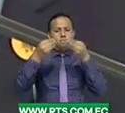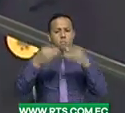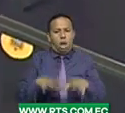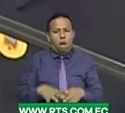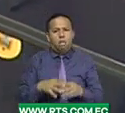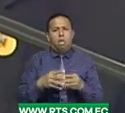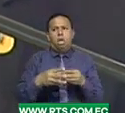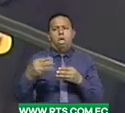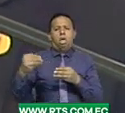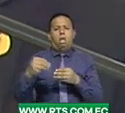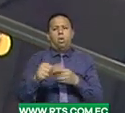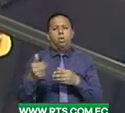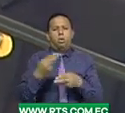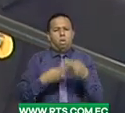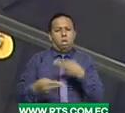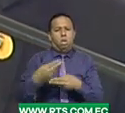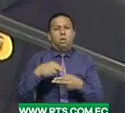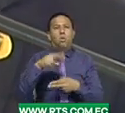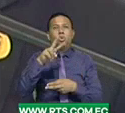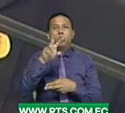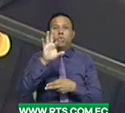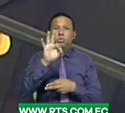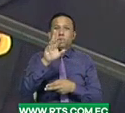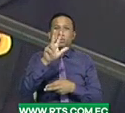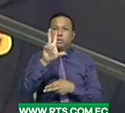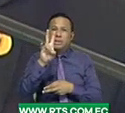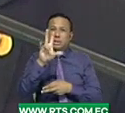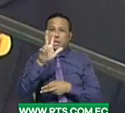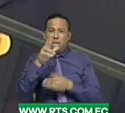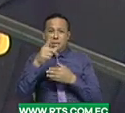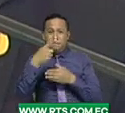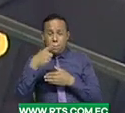divisas por 973 millones por la